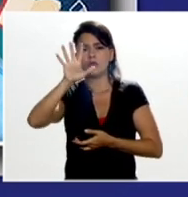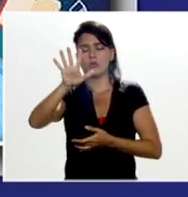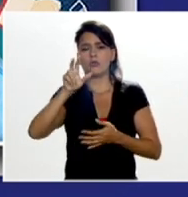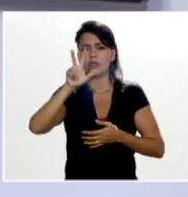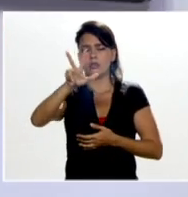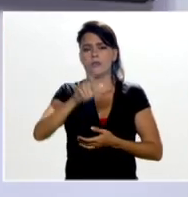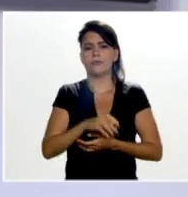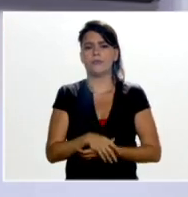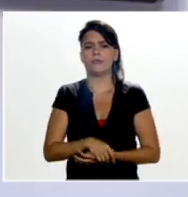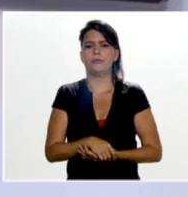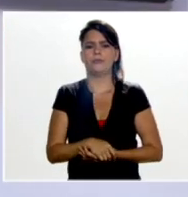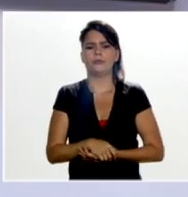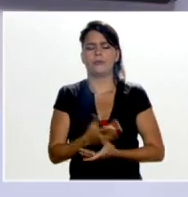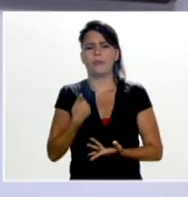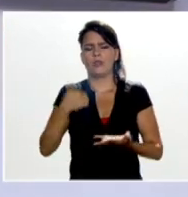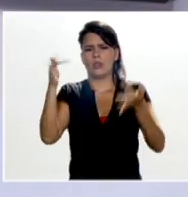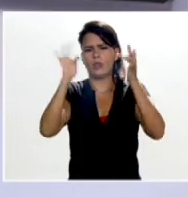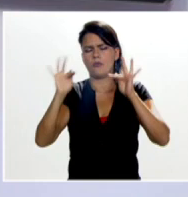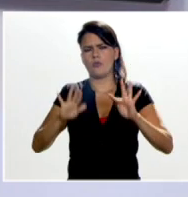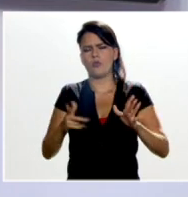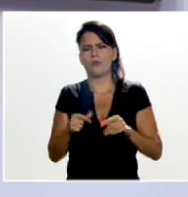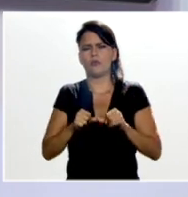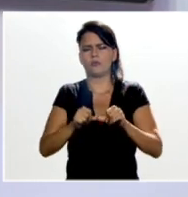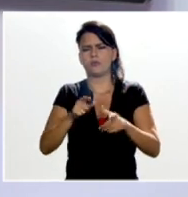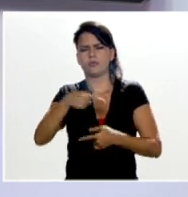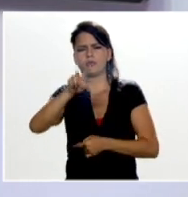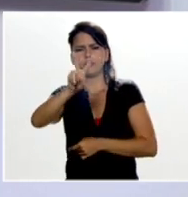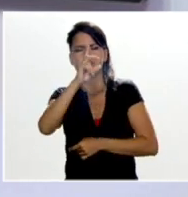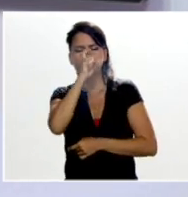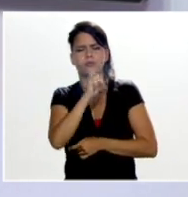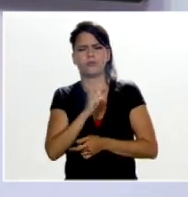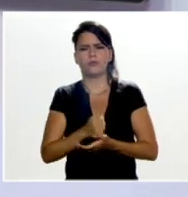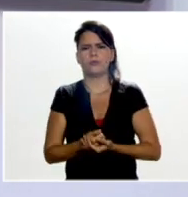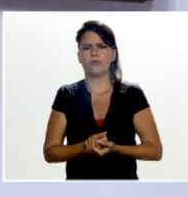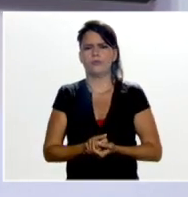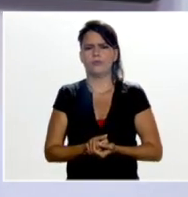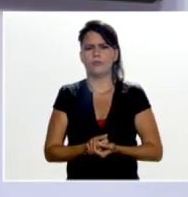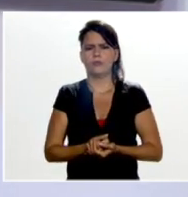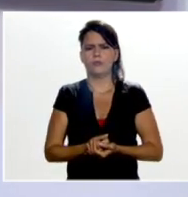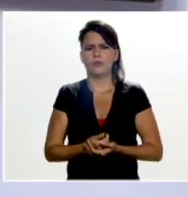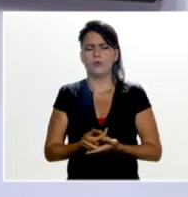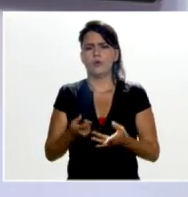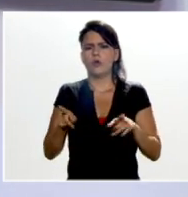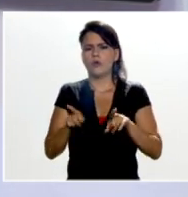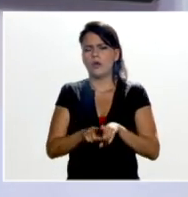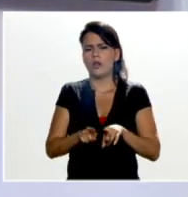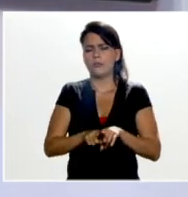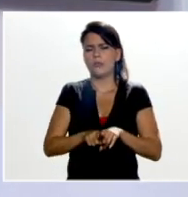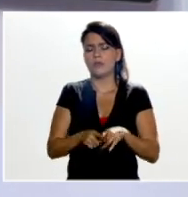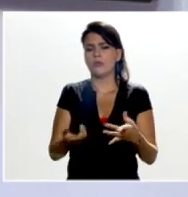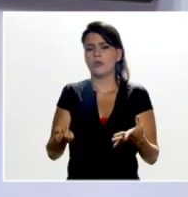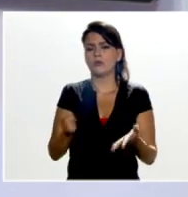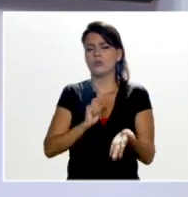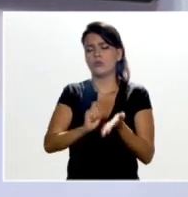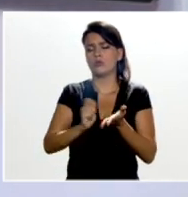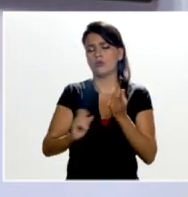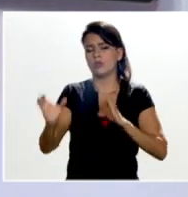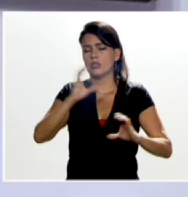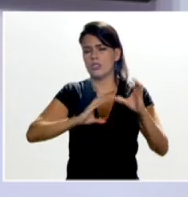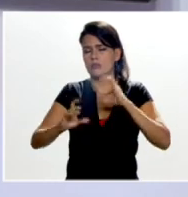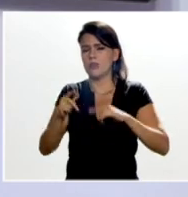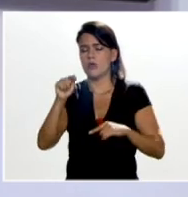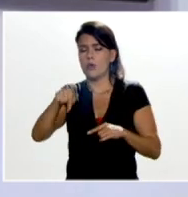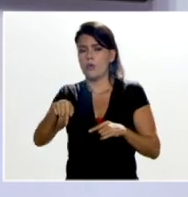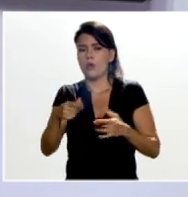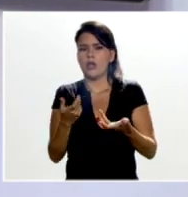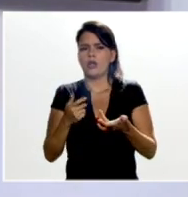0,000000153. De esta forma pasemos ahora a segundo año con la misma onda de la notación científica, pero ahora las